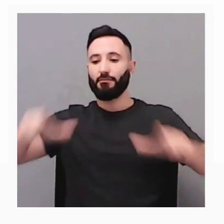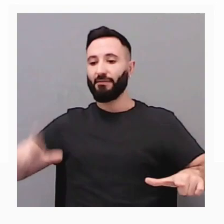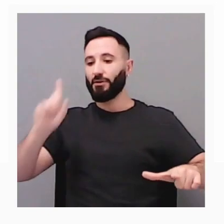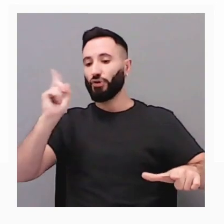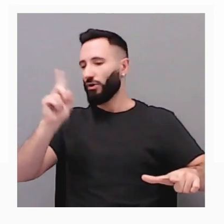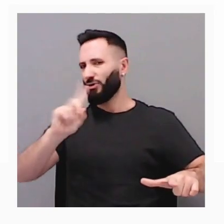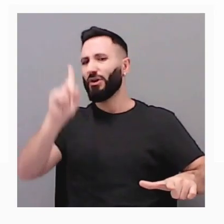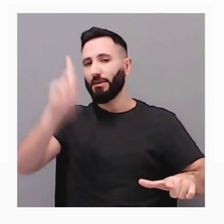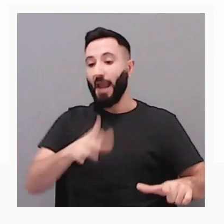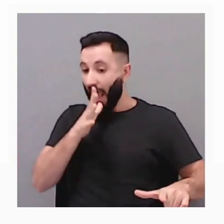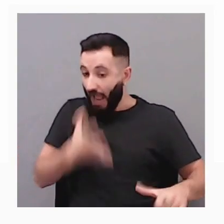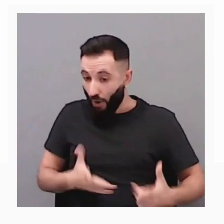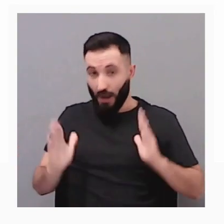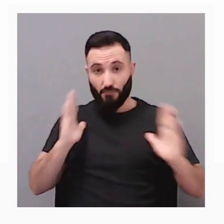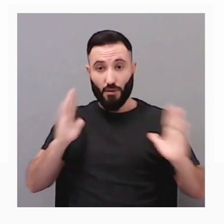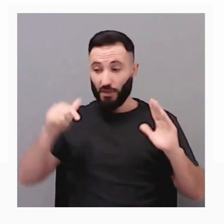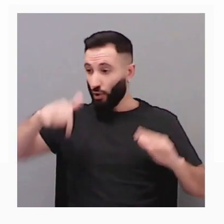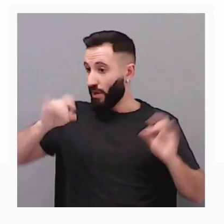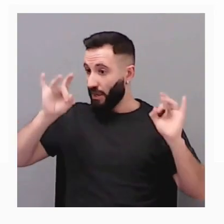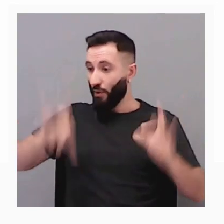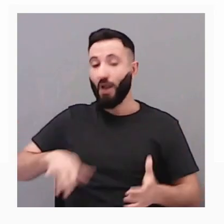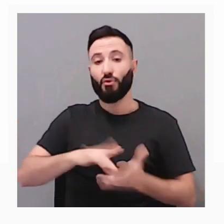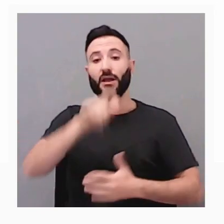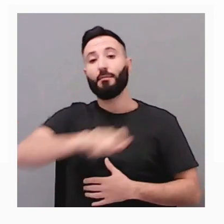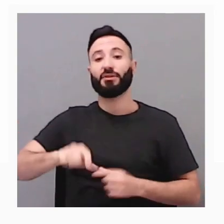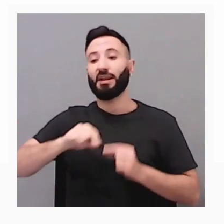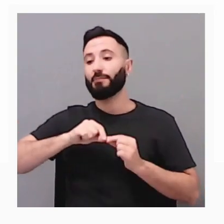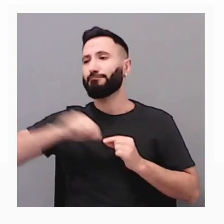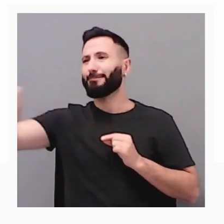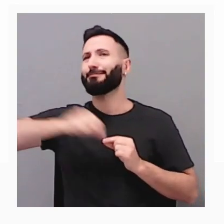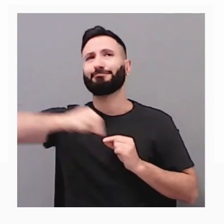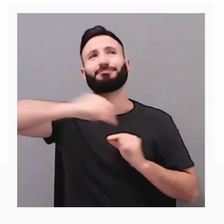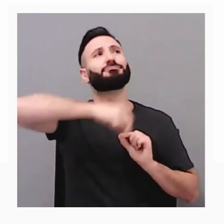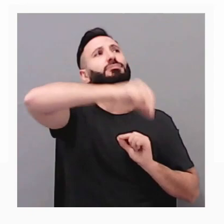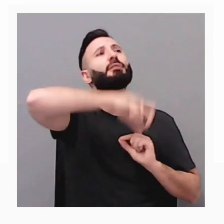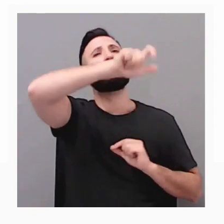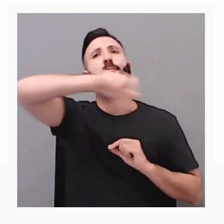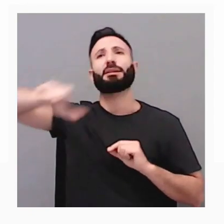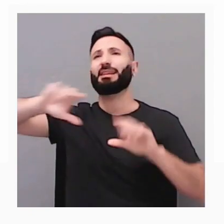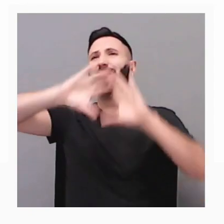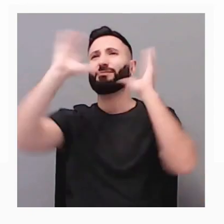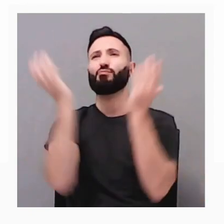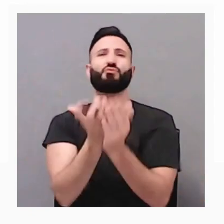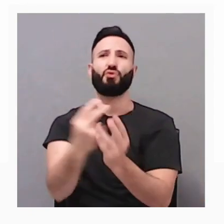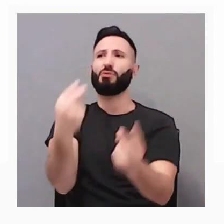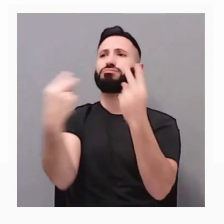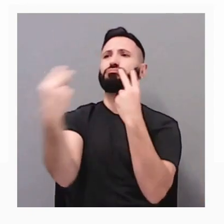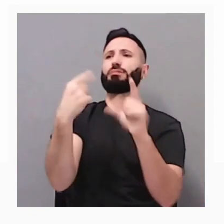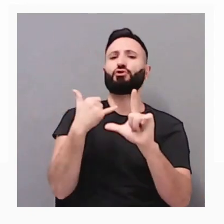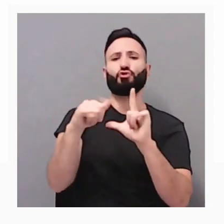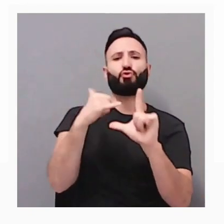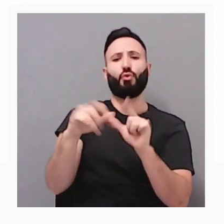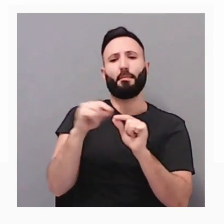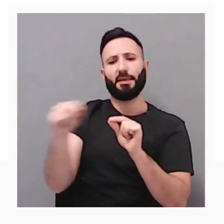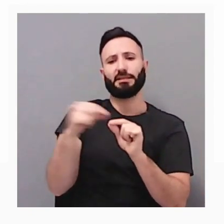en este mismo momento, como estamos hoy aquí, estamos en Vilanova de Gaia, pero puede haber muchas personas que nos están viendo por streaming y con las